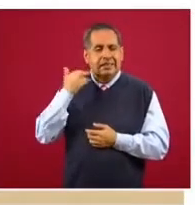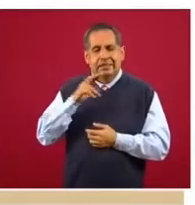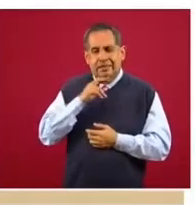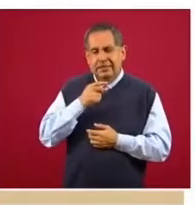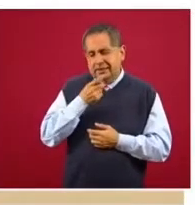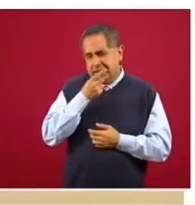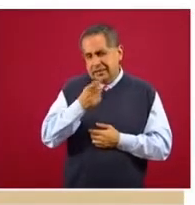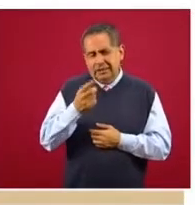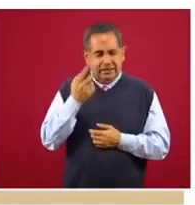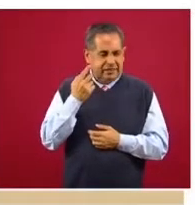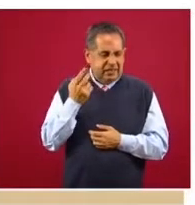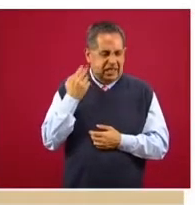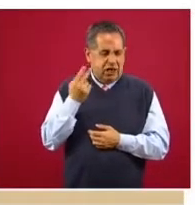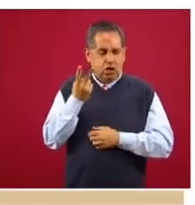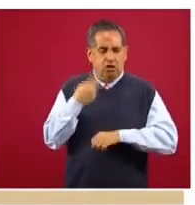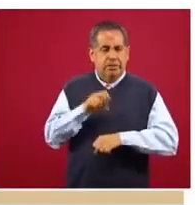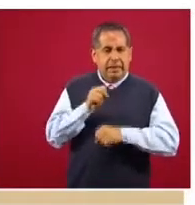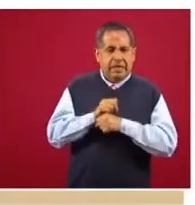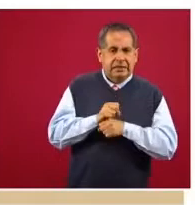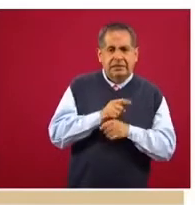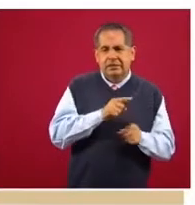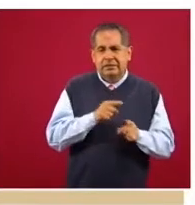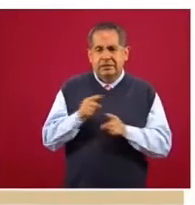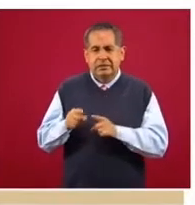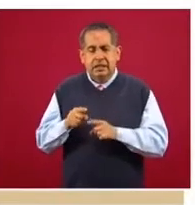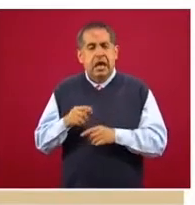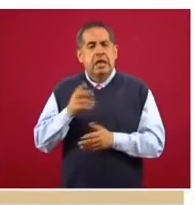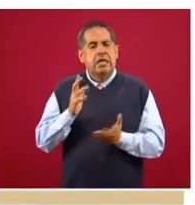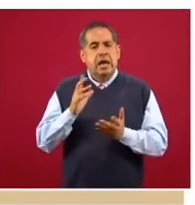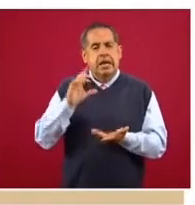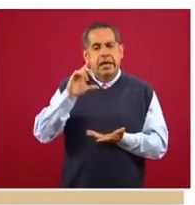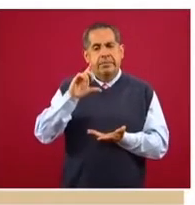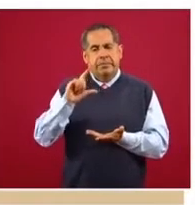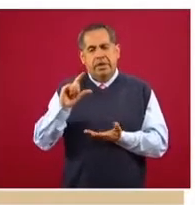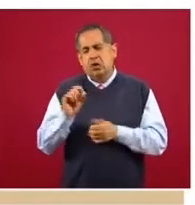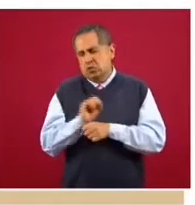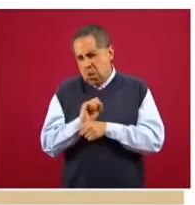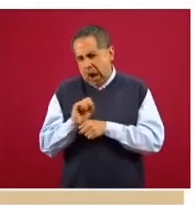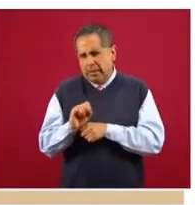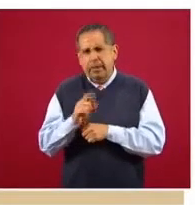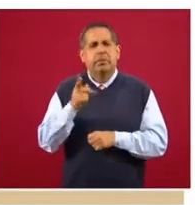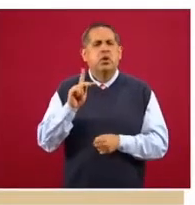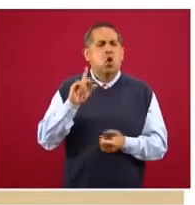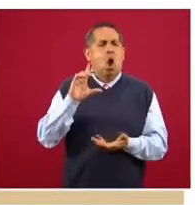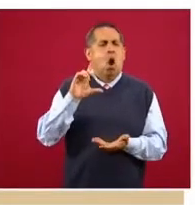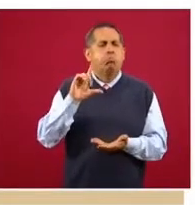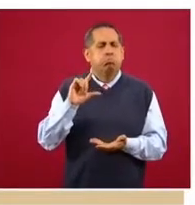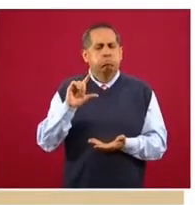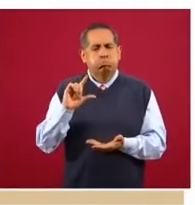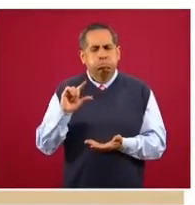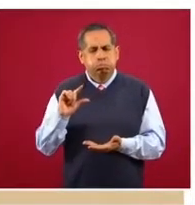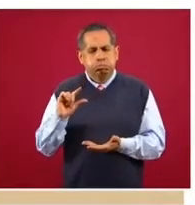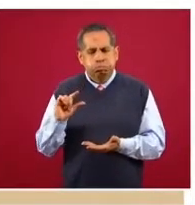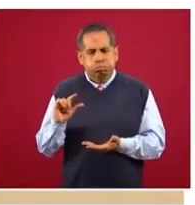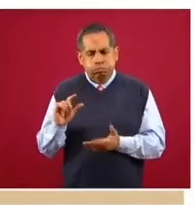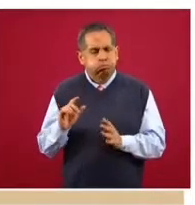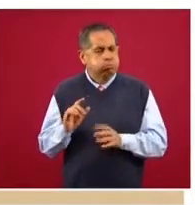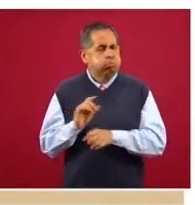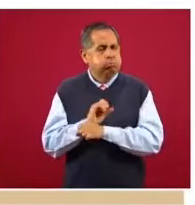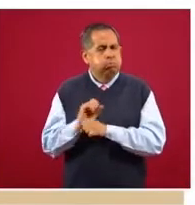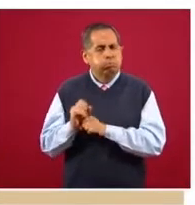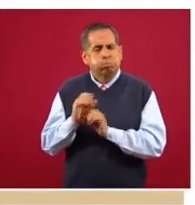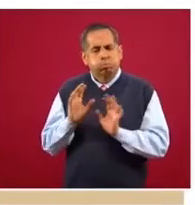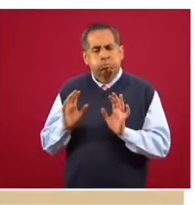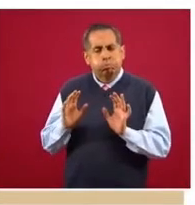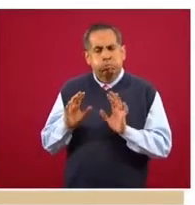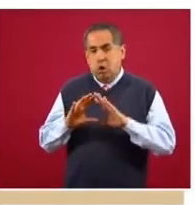observando para las dos últimas semanas, que es este decremento, todavía ligero, pero finalmente un decremento que vemos en